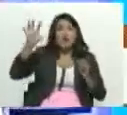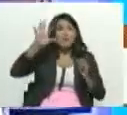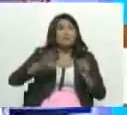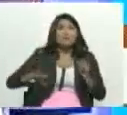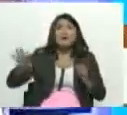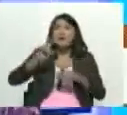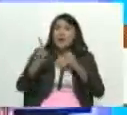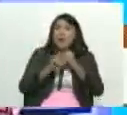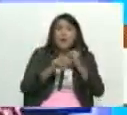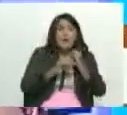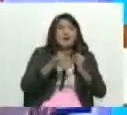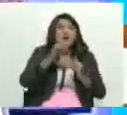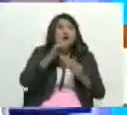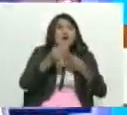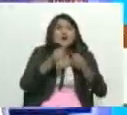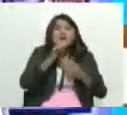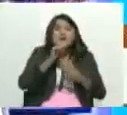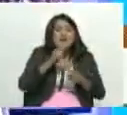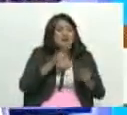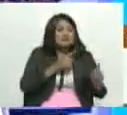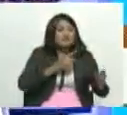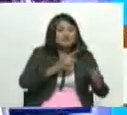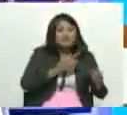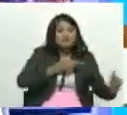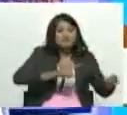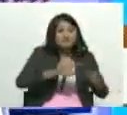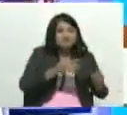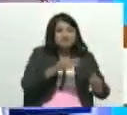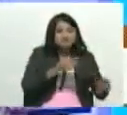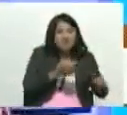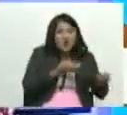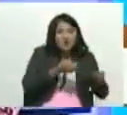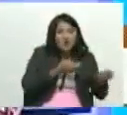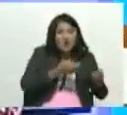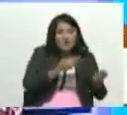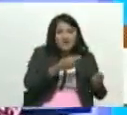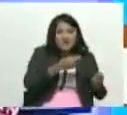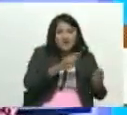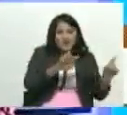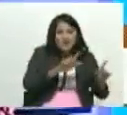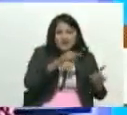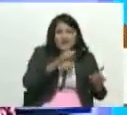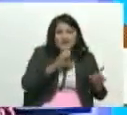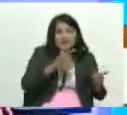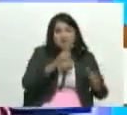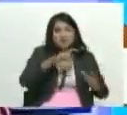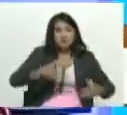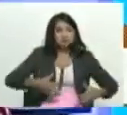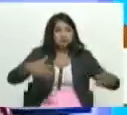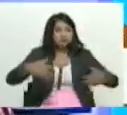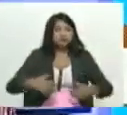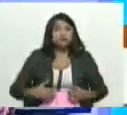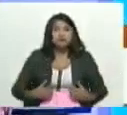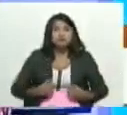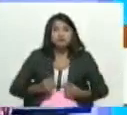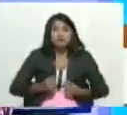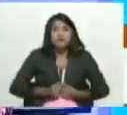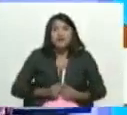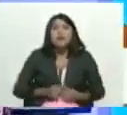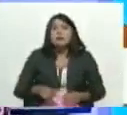cuantos unas cuantas personas y este es el enfoque a nivel mundial Pero hay una etapa final de esta guerra